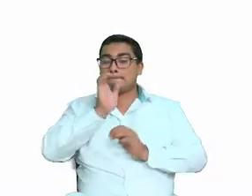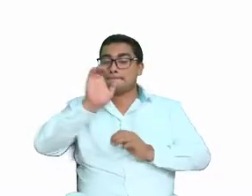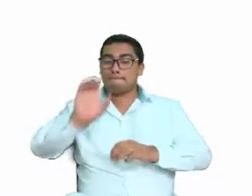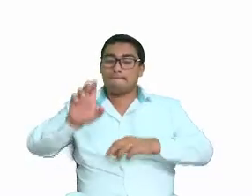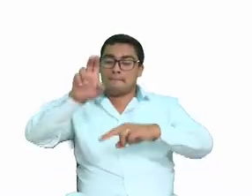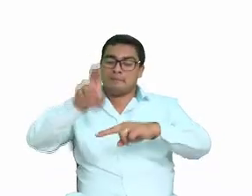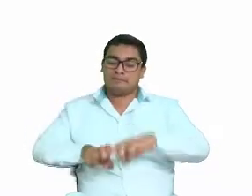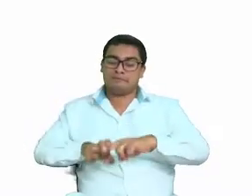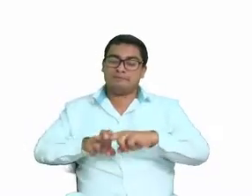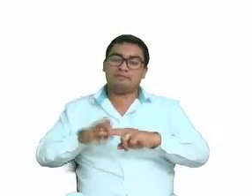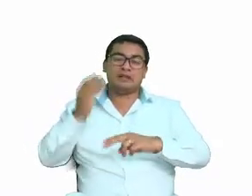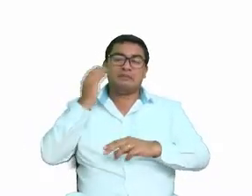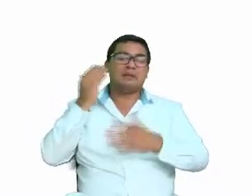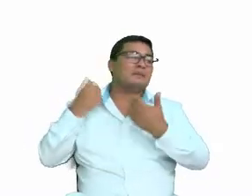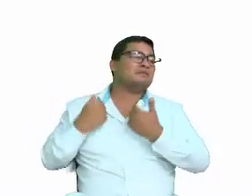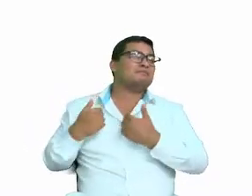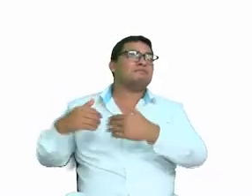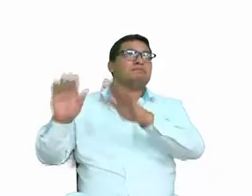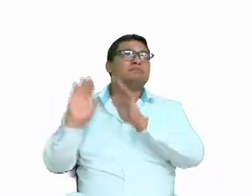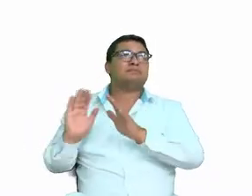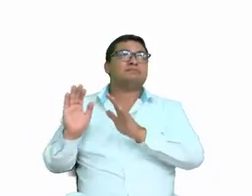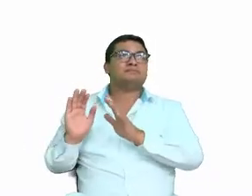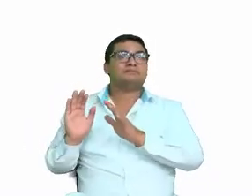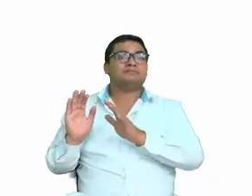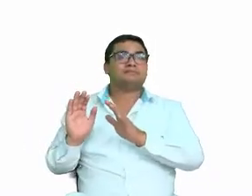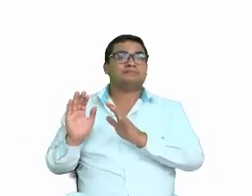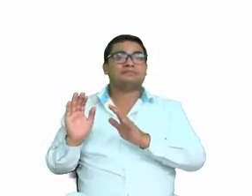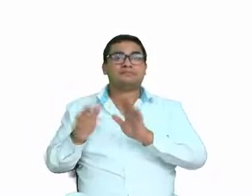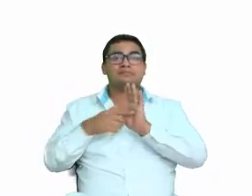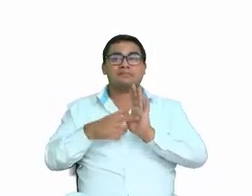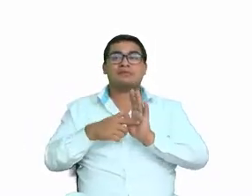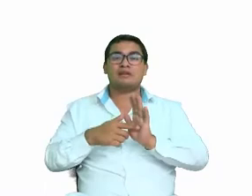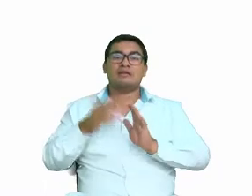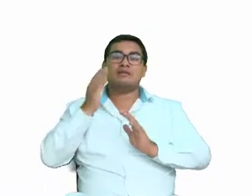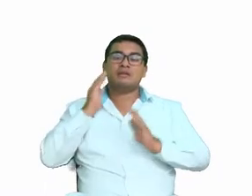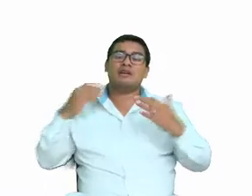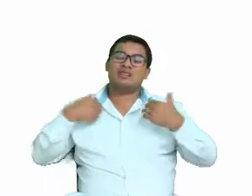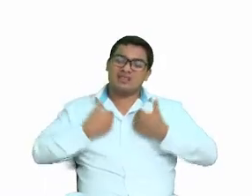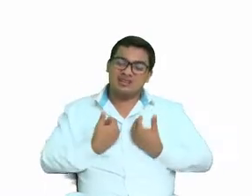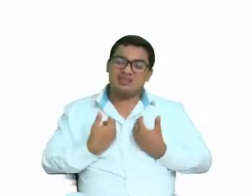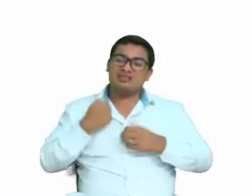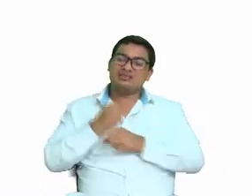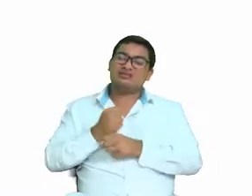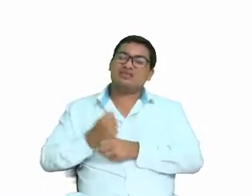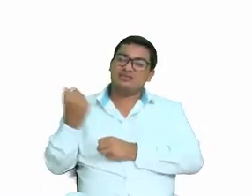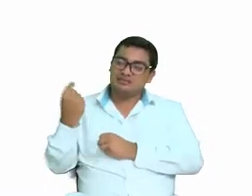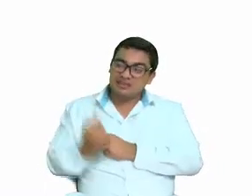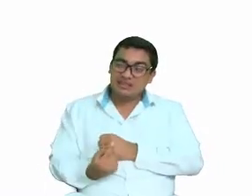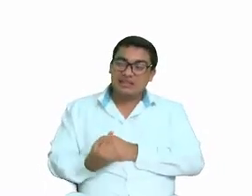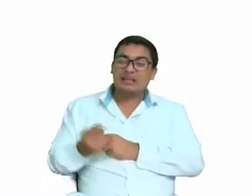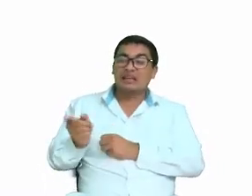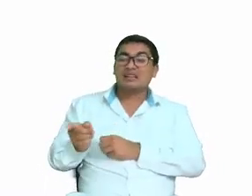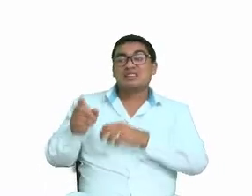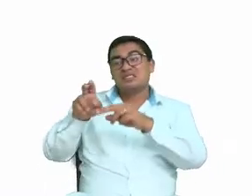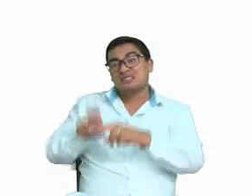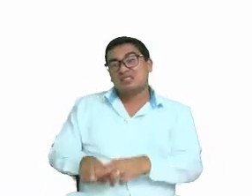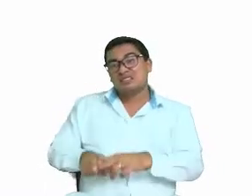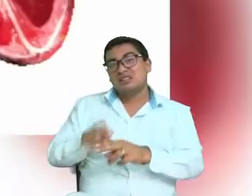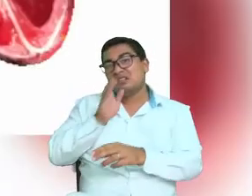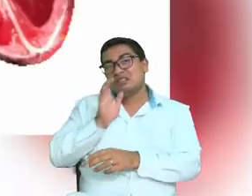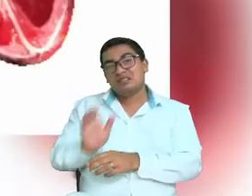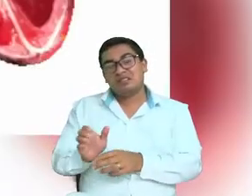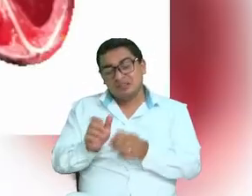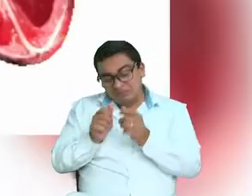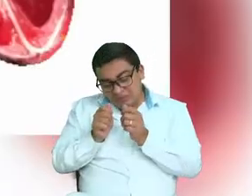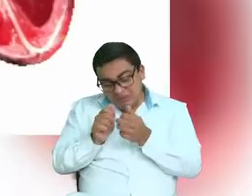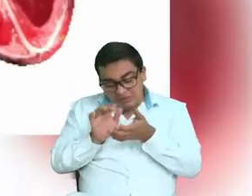madre no toma en cuenta esto de que, porque llega cansada del trabajo, entonces prefiere que el niño siga viendo televisión, que esté con la